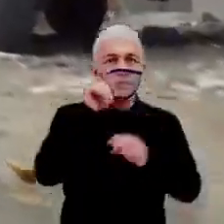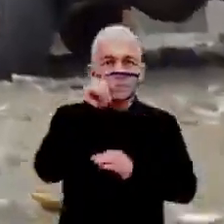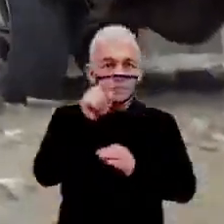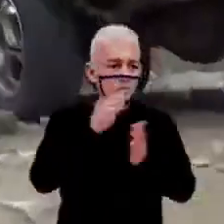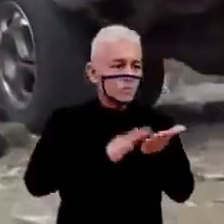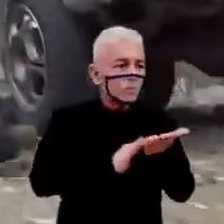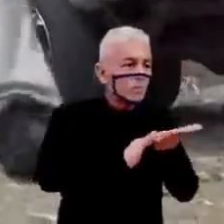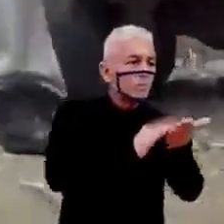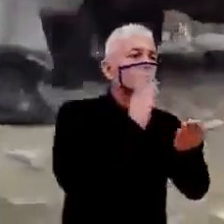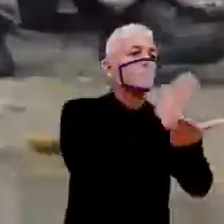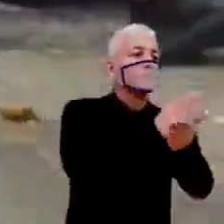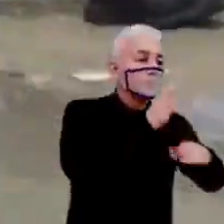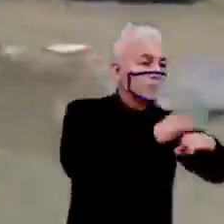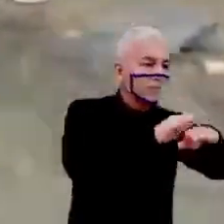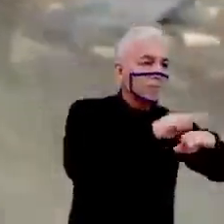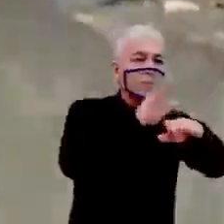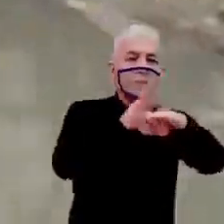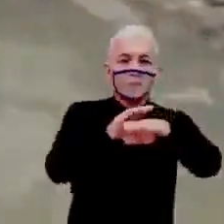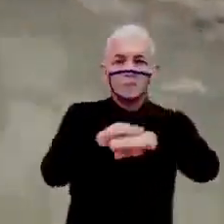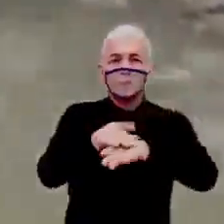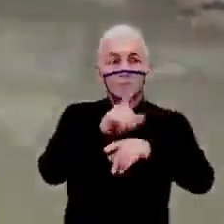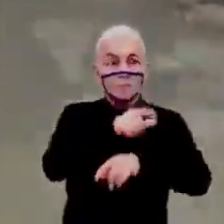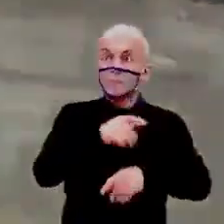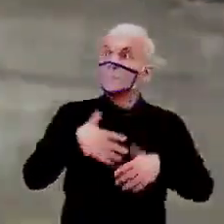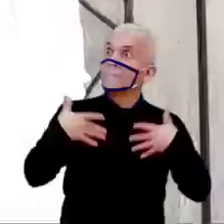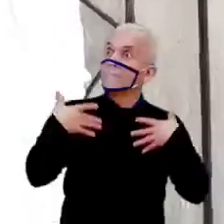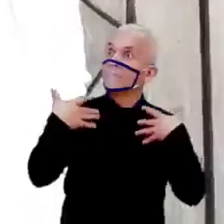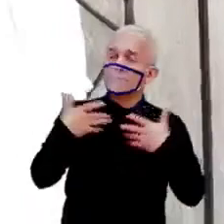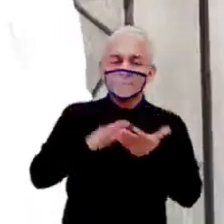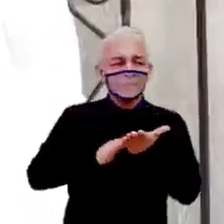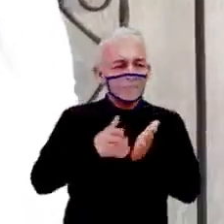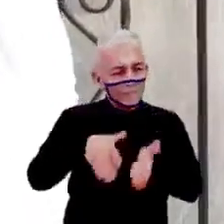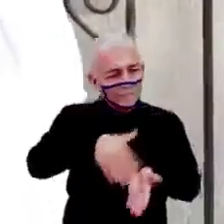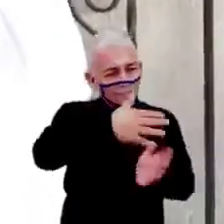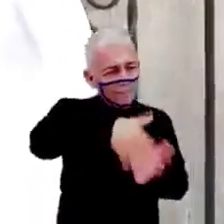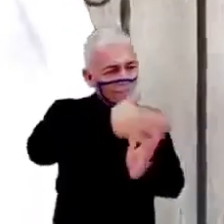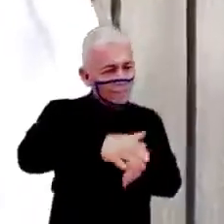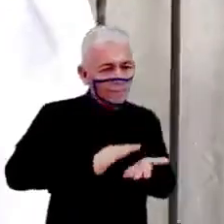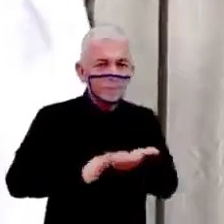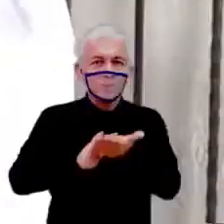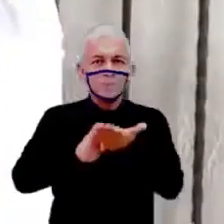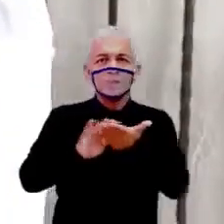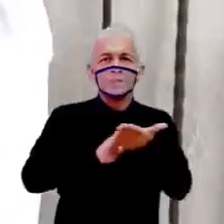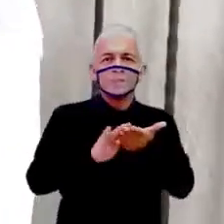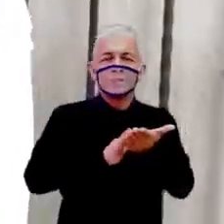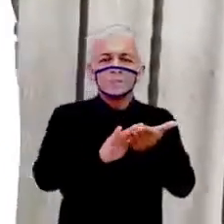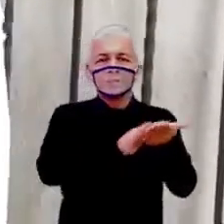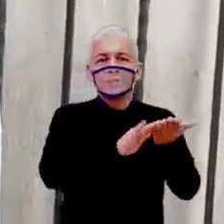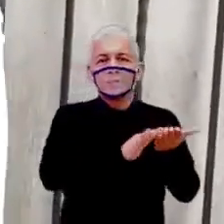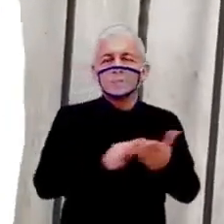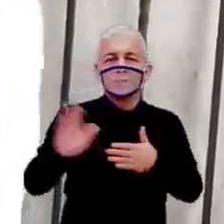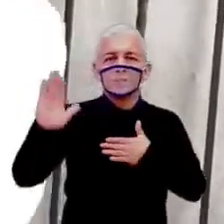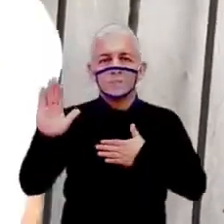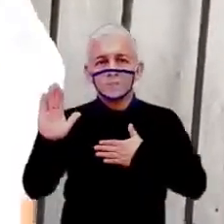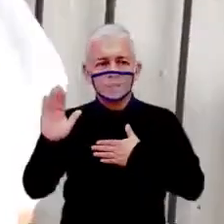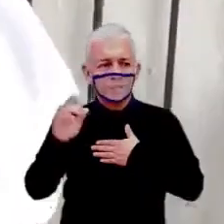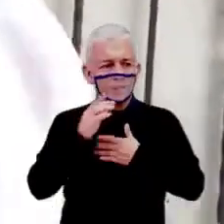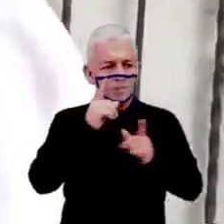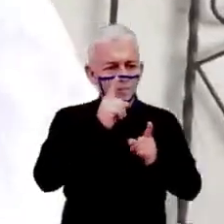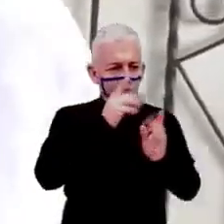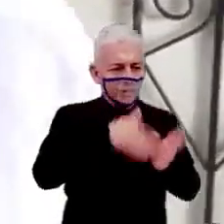vía. Ay, nos encontramos con sonrisas, con abrazos, inclusive nos hemos llevado la sorpresa que vamos a prometer una vía y